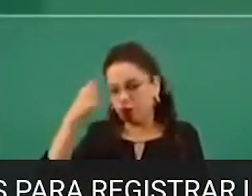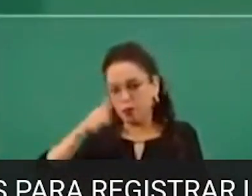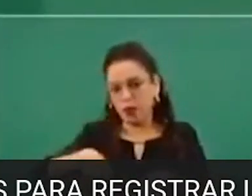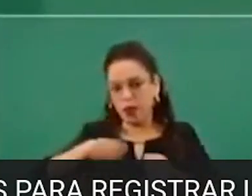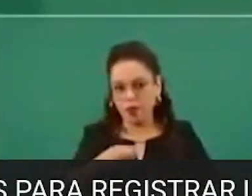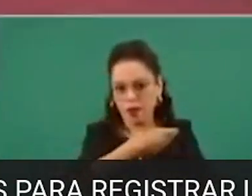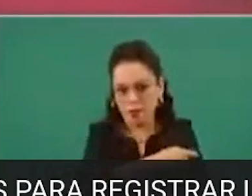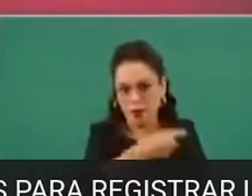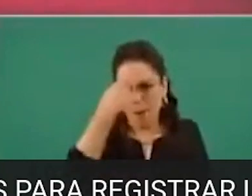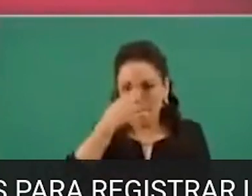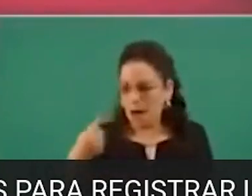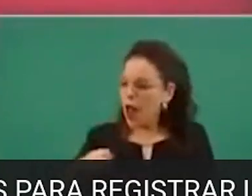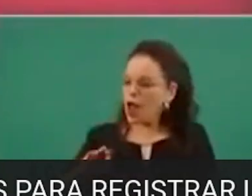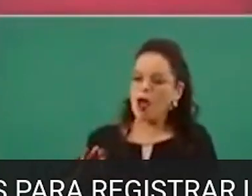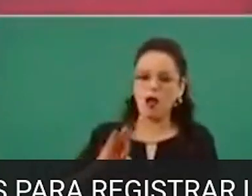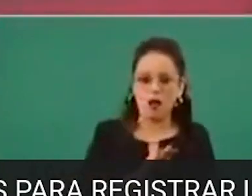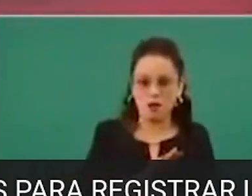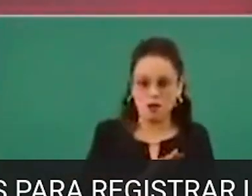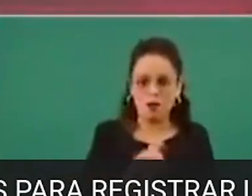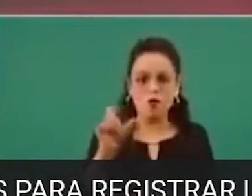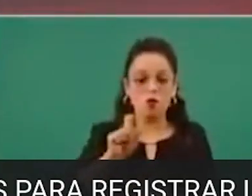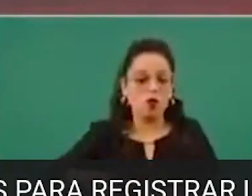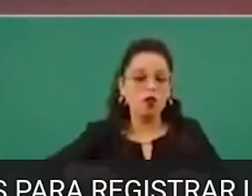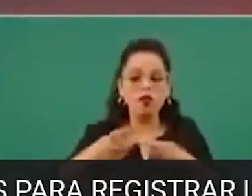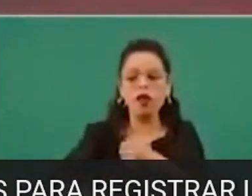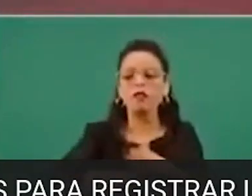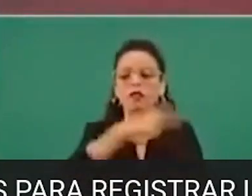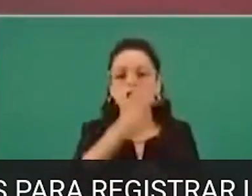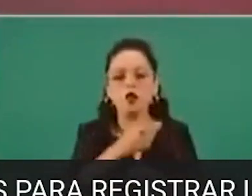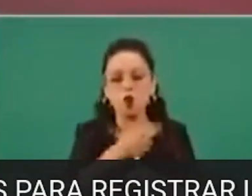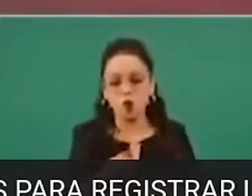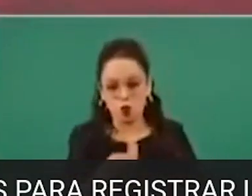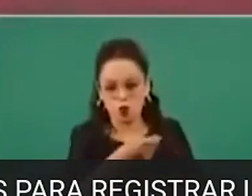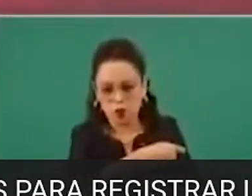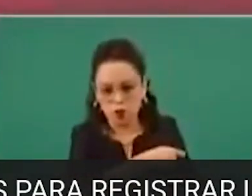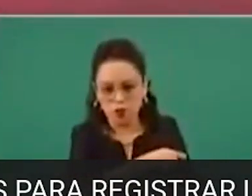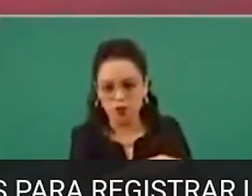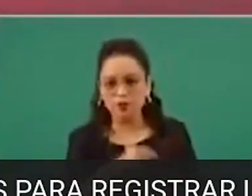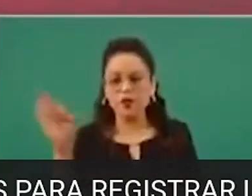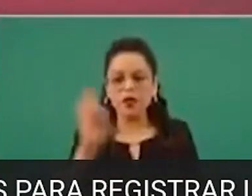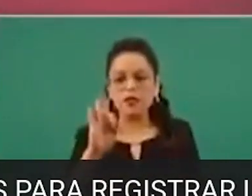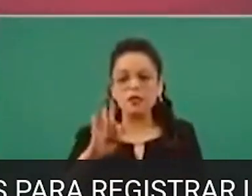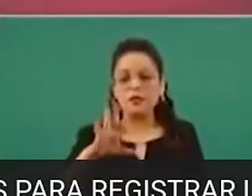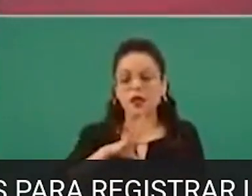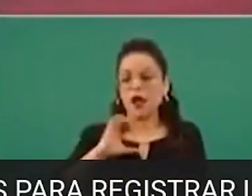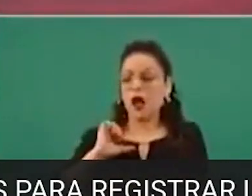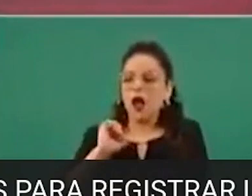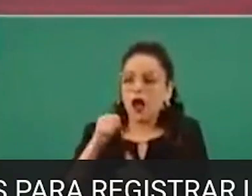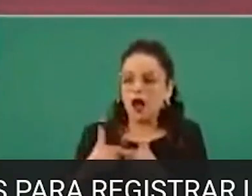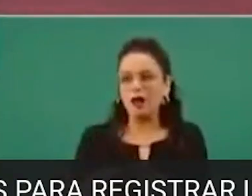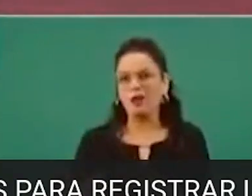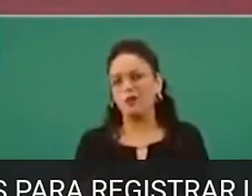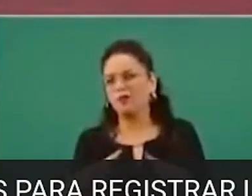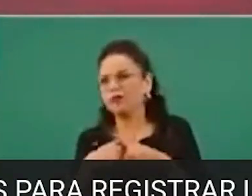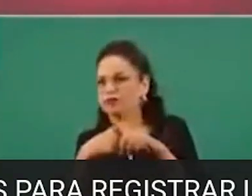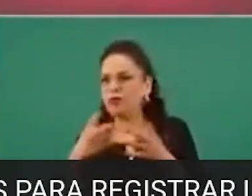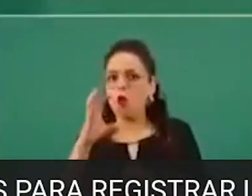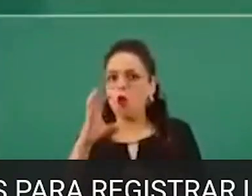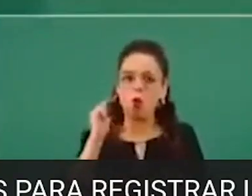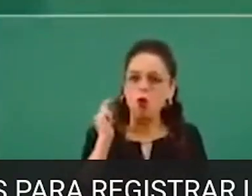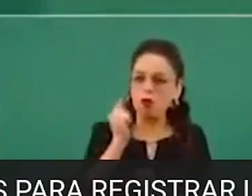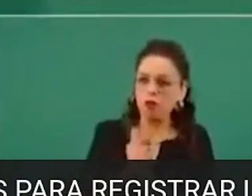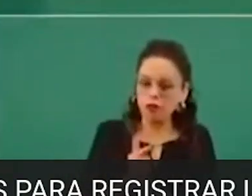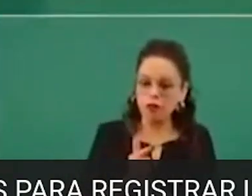de la persona, cuando se le toca su segunda dosis, si llegara a presentar una reacción, si llegara a detectarse que hay